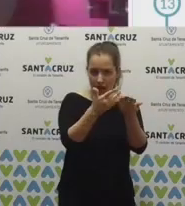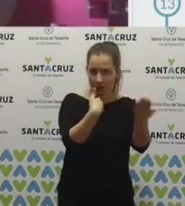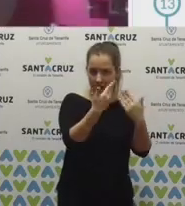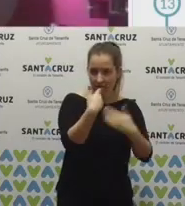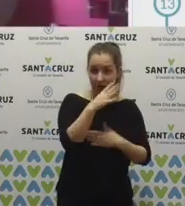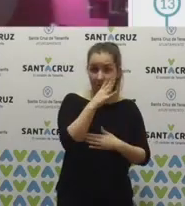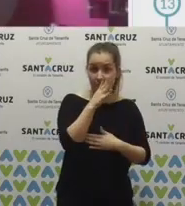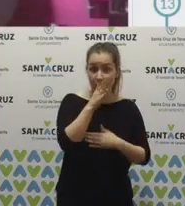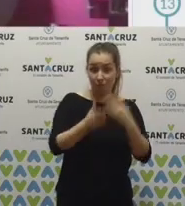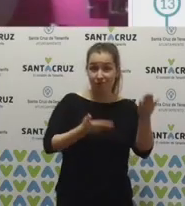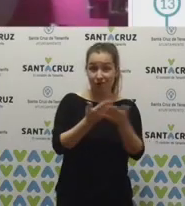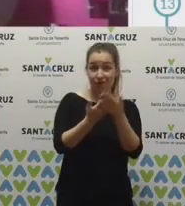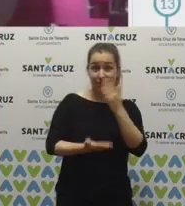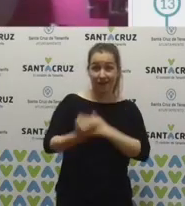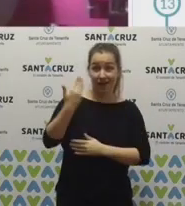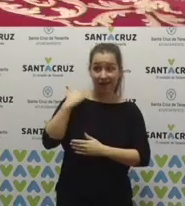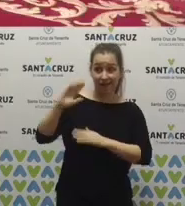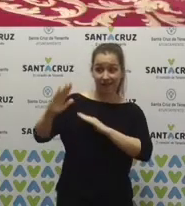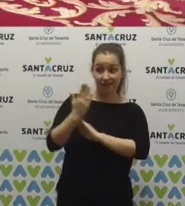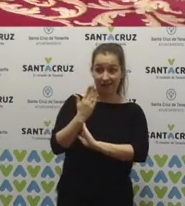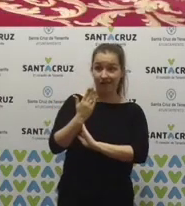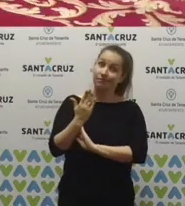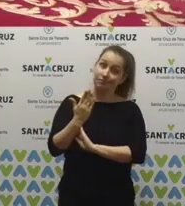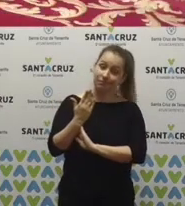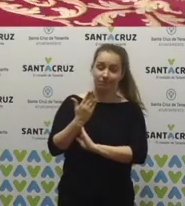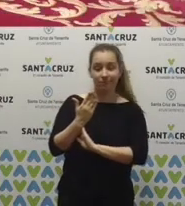anterior verdad